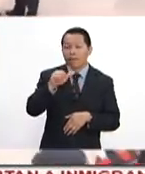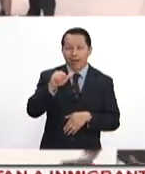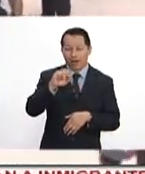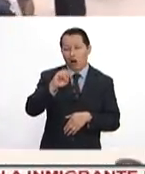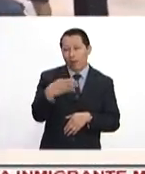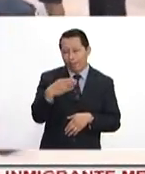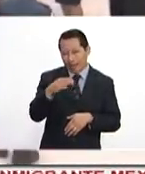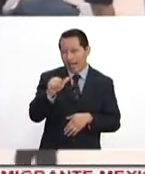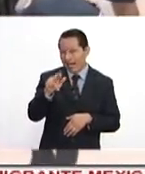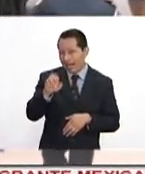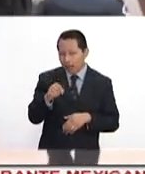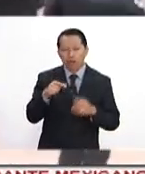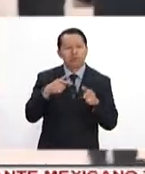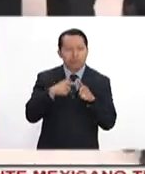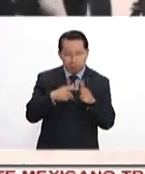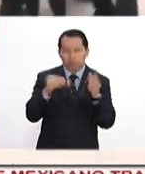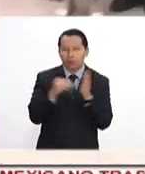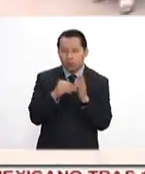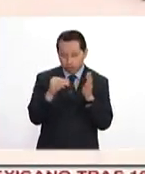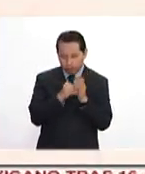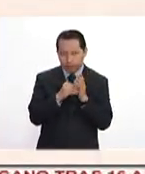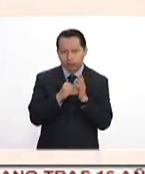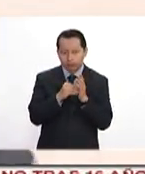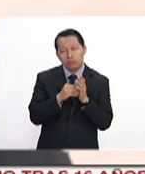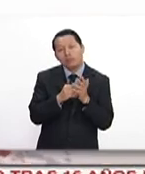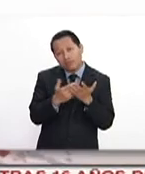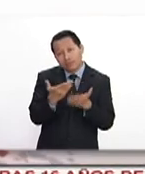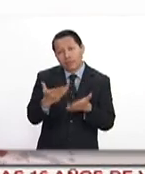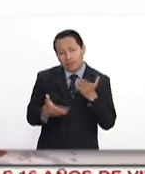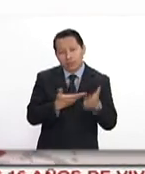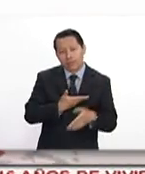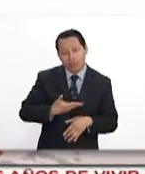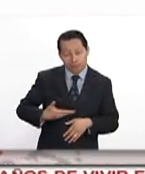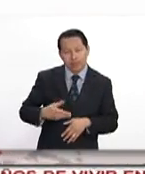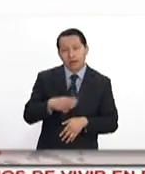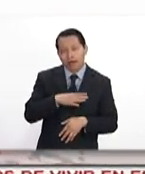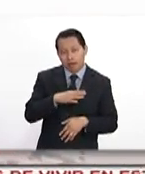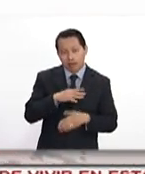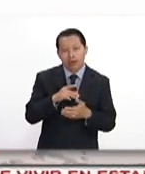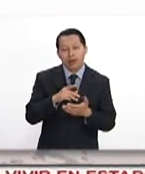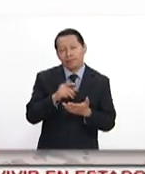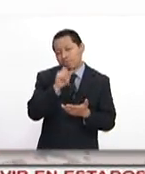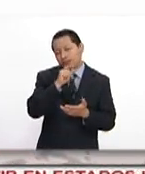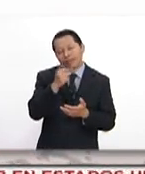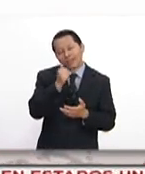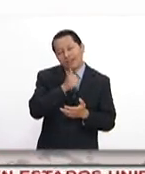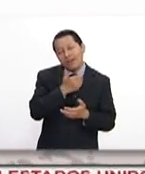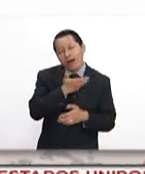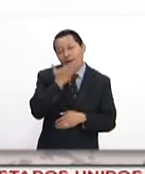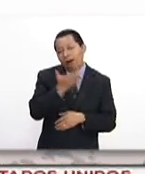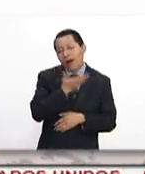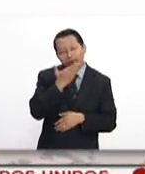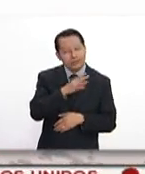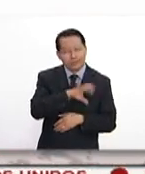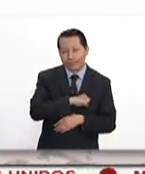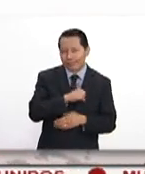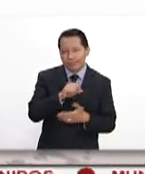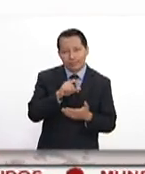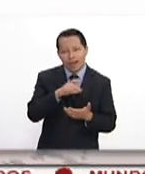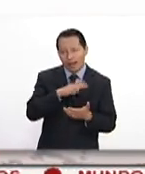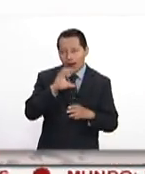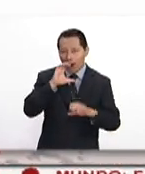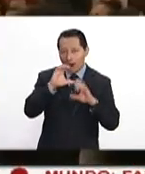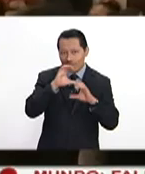aún continúa vigente. El mandatario, por supuesto, a través de su forma favorita de comunicarse con